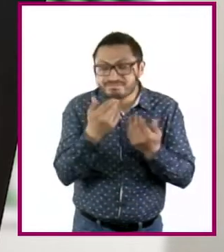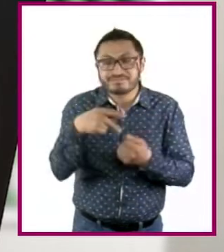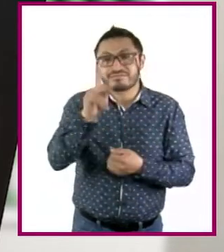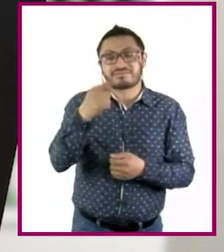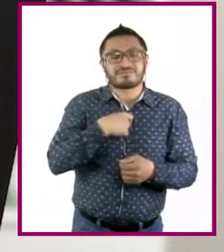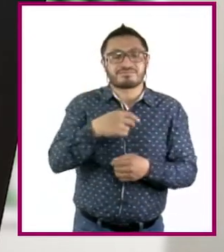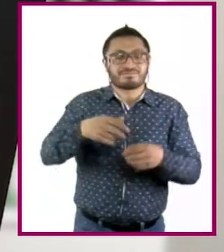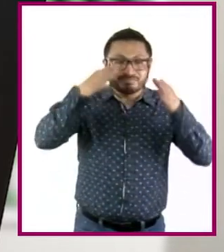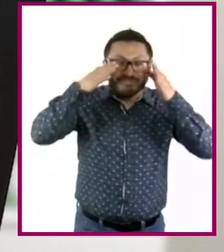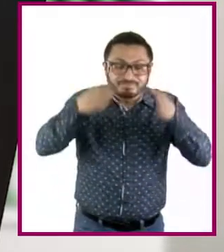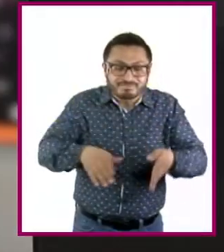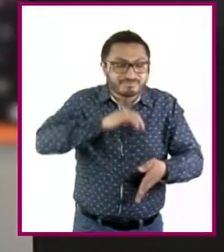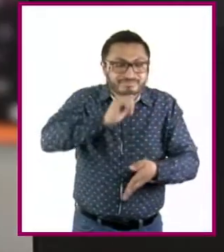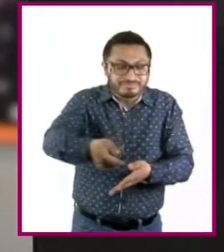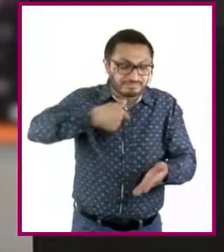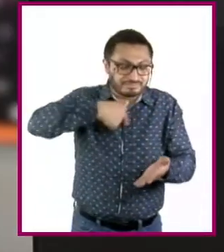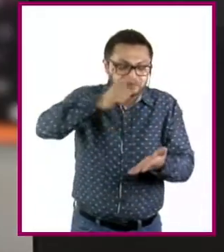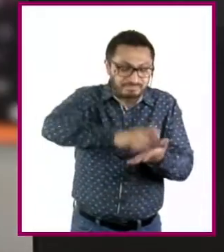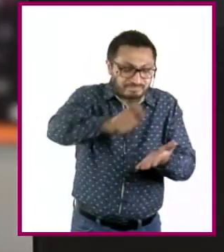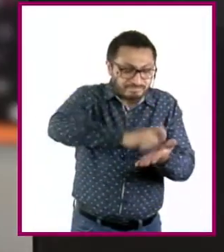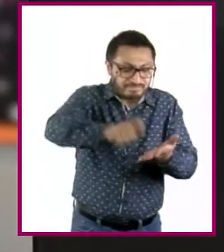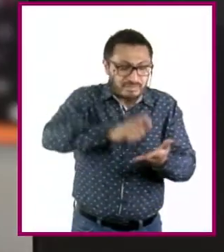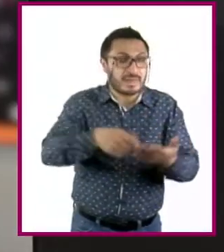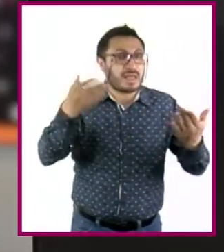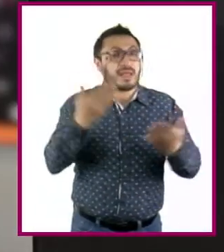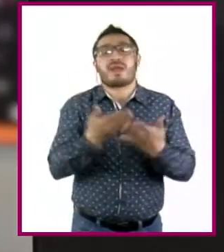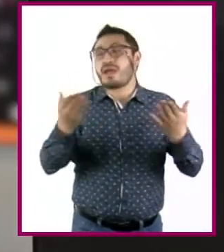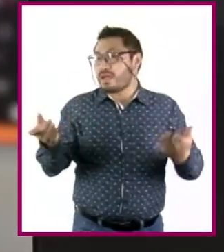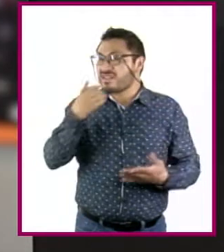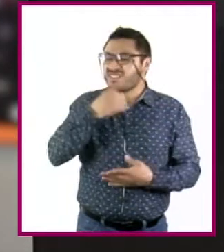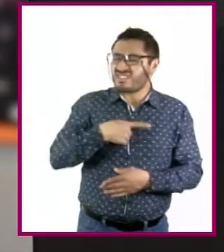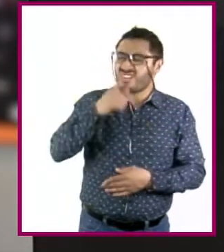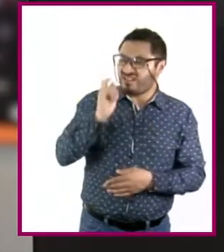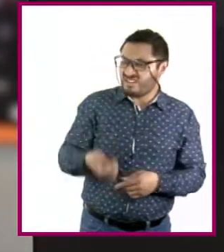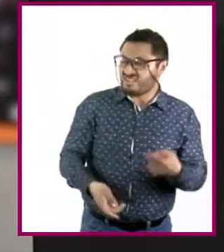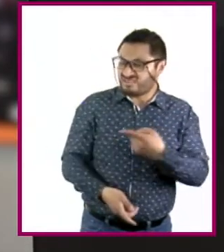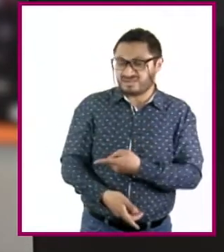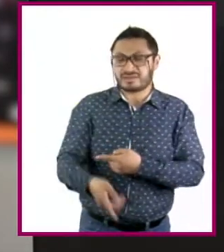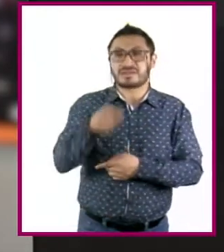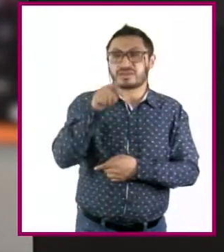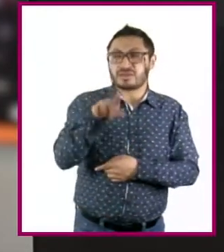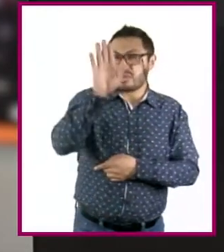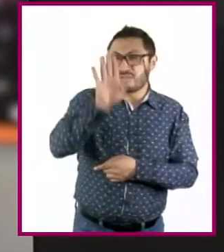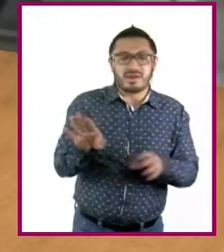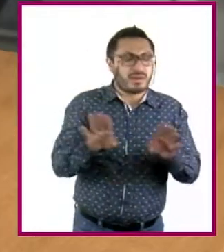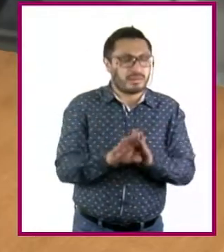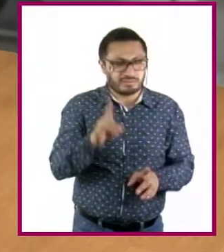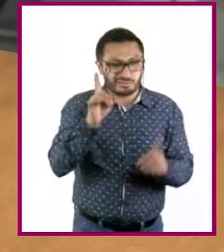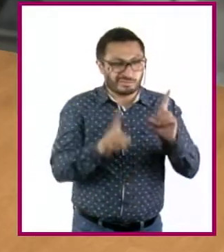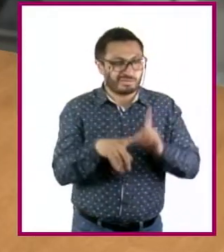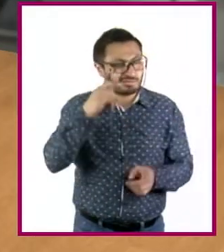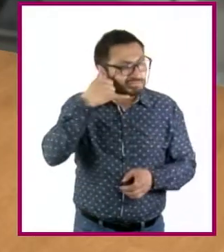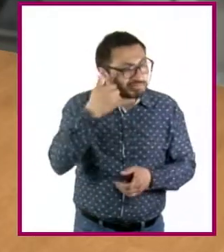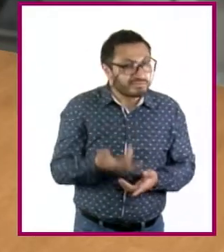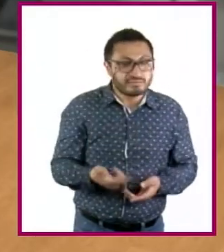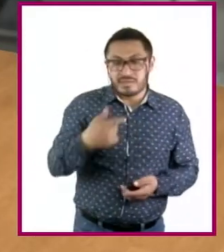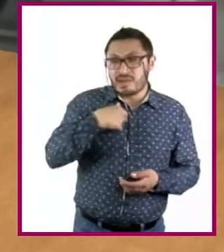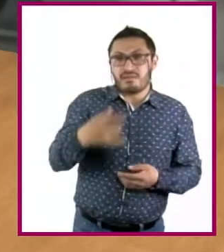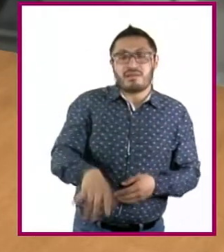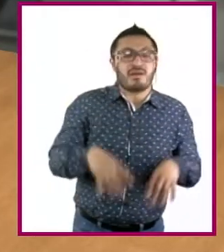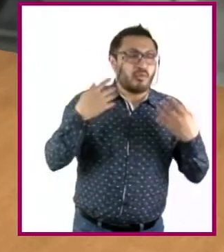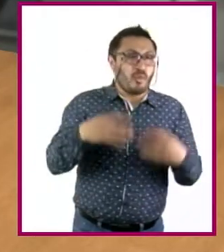concentrarme en lo que estoy escribiendo. ¿Y ahora sí me vas a decir qué escribes? Te oías muy misterioso por teléfono. Me quedé enchilado con lo